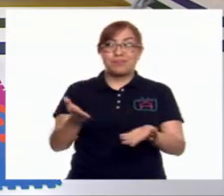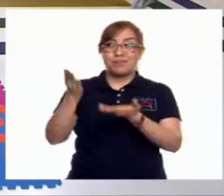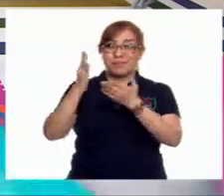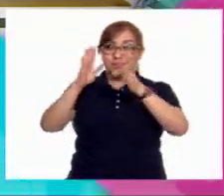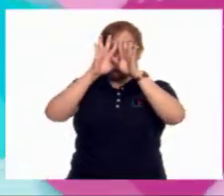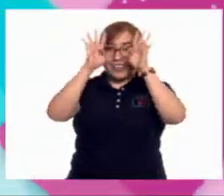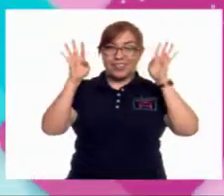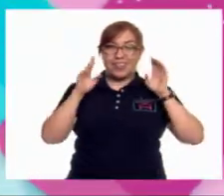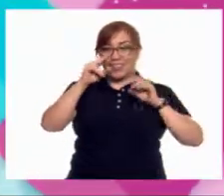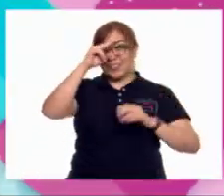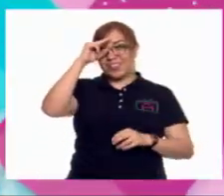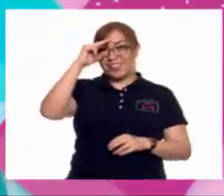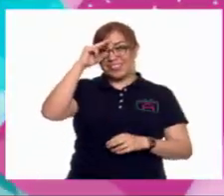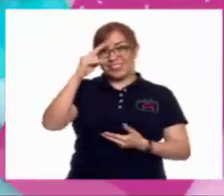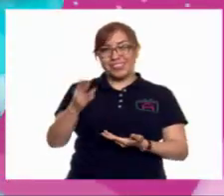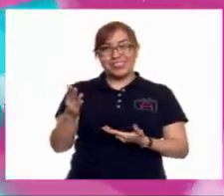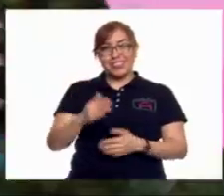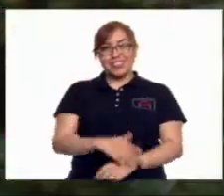¡Ajo listo!